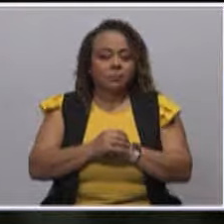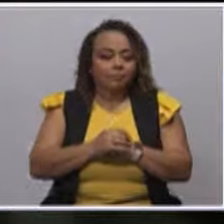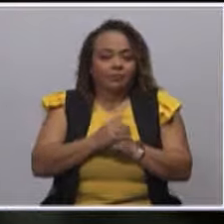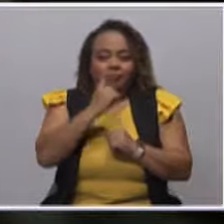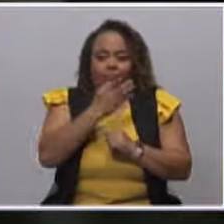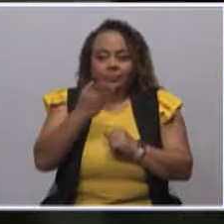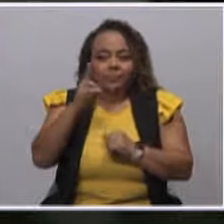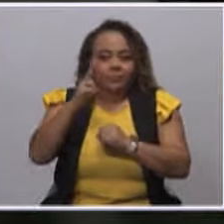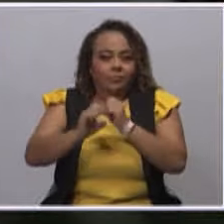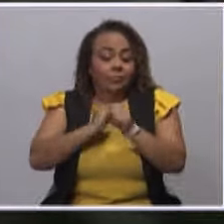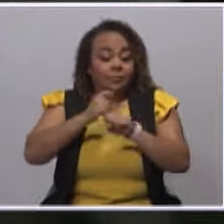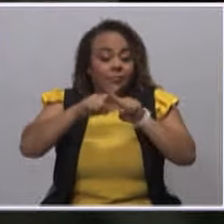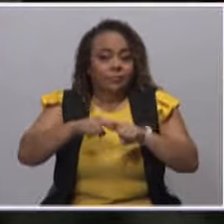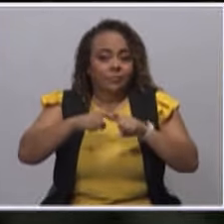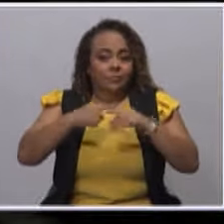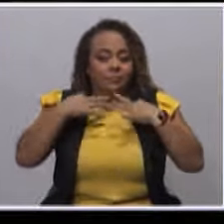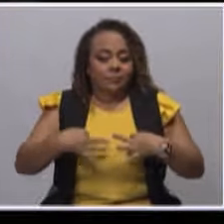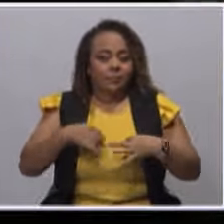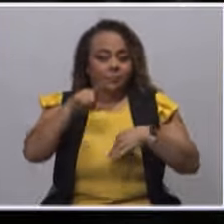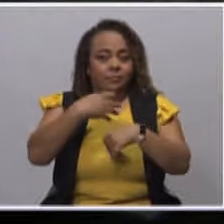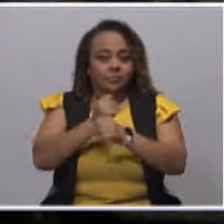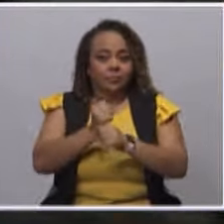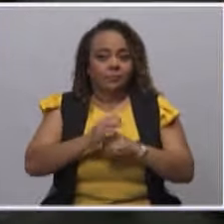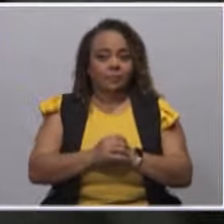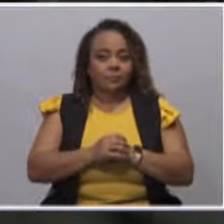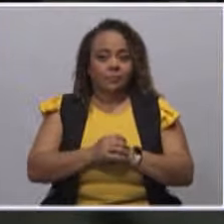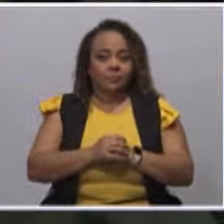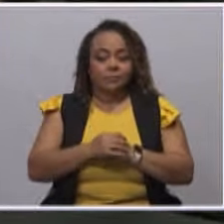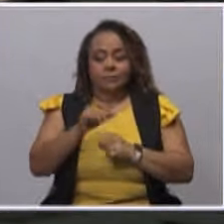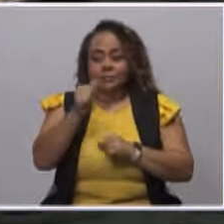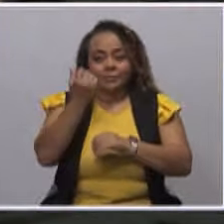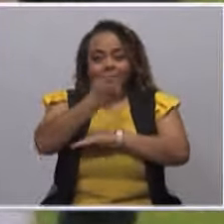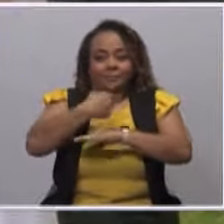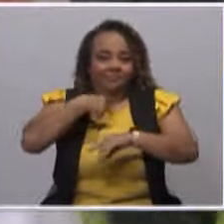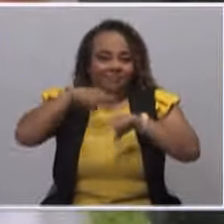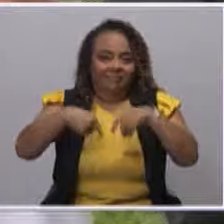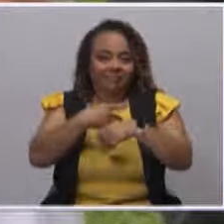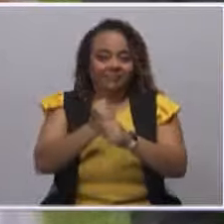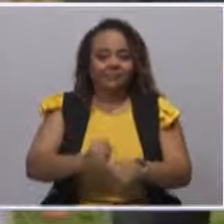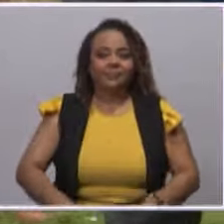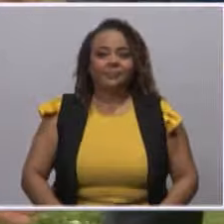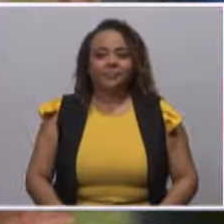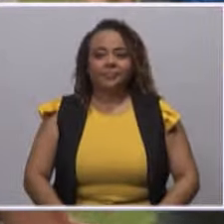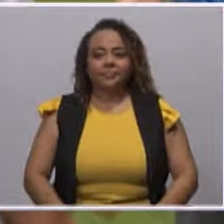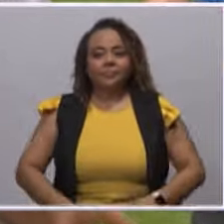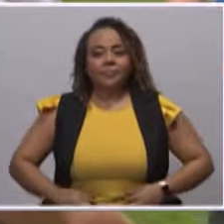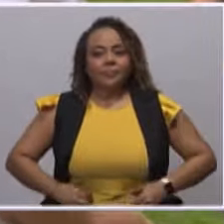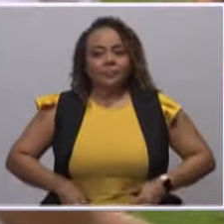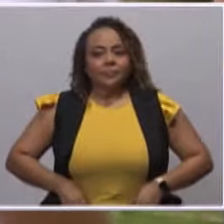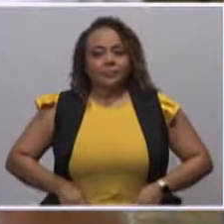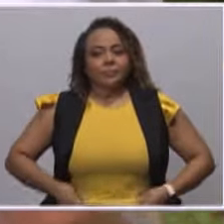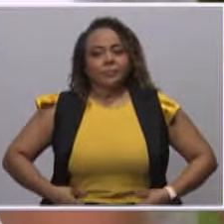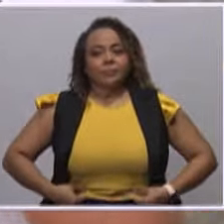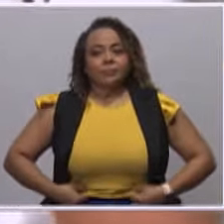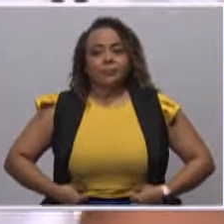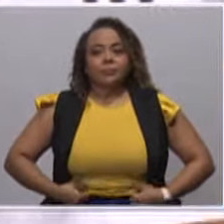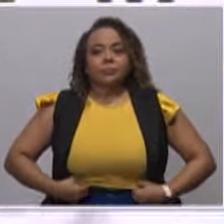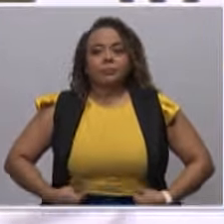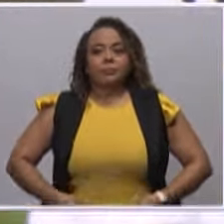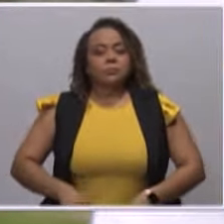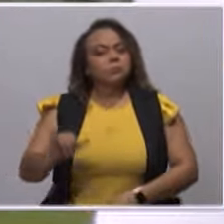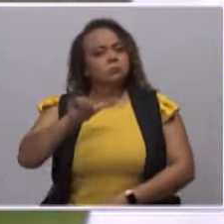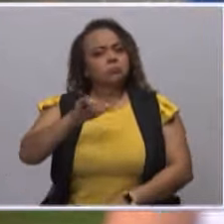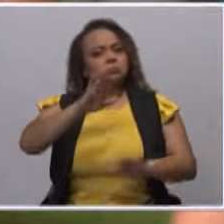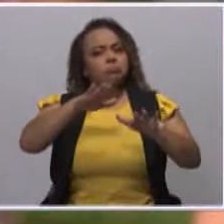años depende del biotipo que se tenga que hacer y en ese sentido o sea acá en 10 días no lo anda anda muy distendido verdad muy